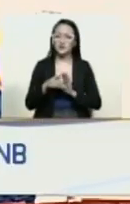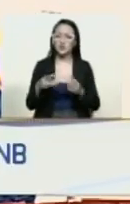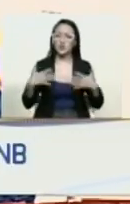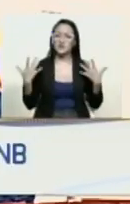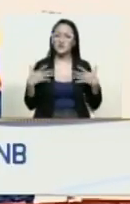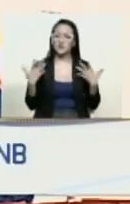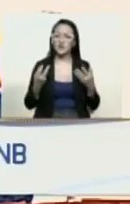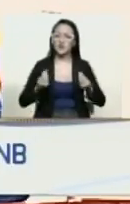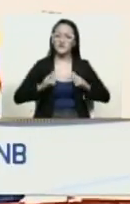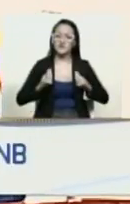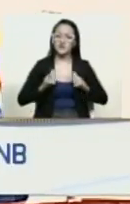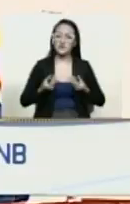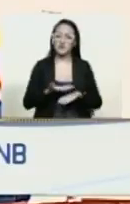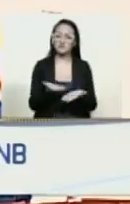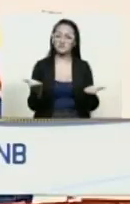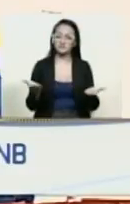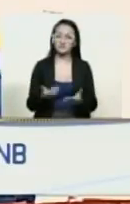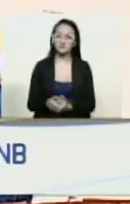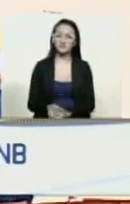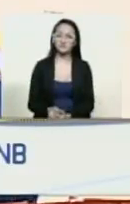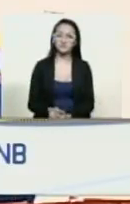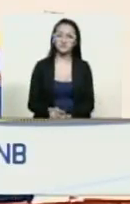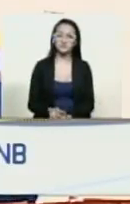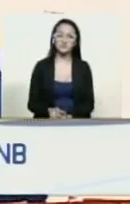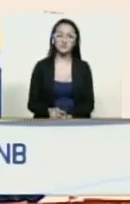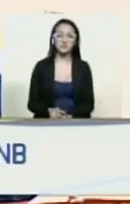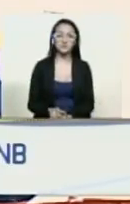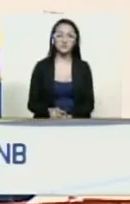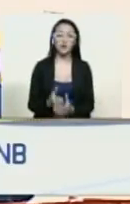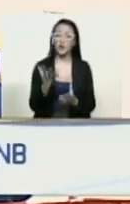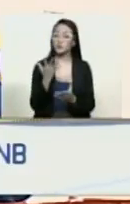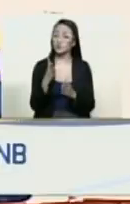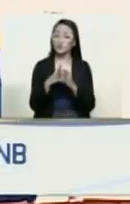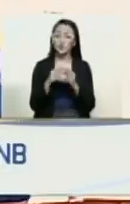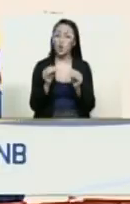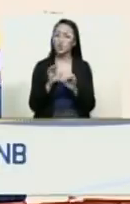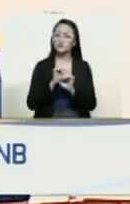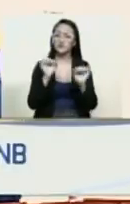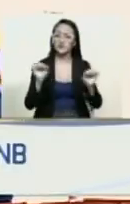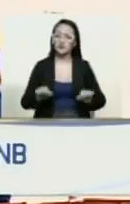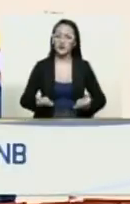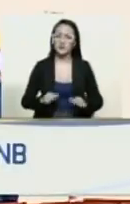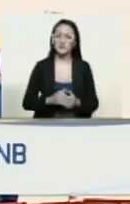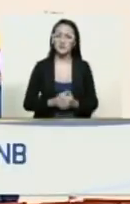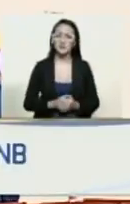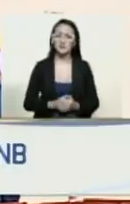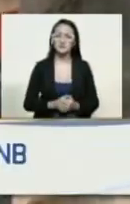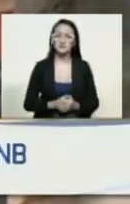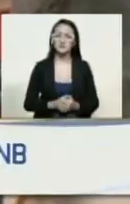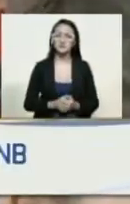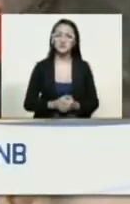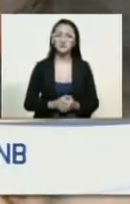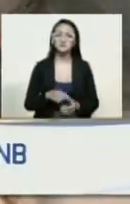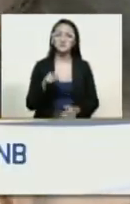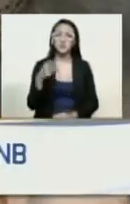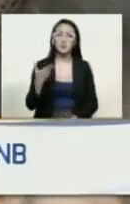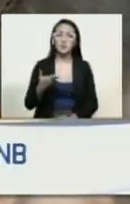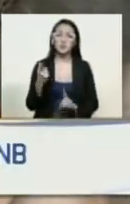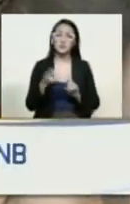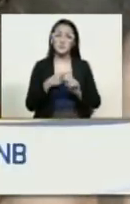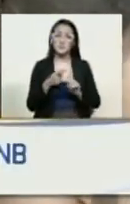la vida plena de la sociedad. Todo esto es un sistema. Por eso es tan importante, en primer